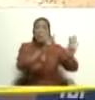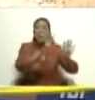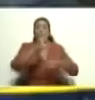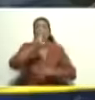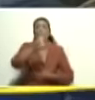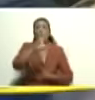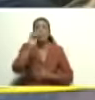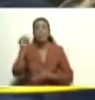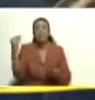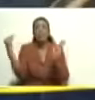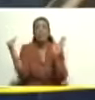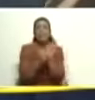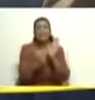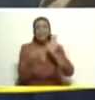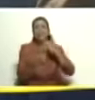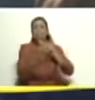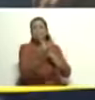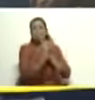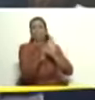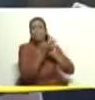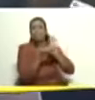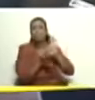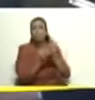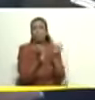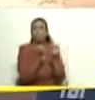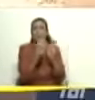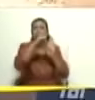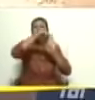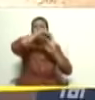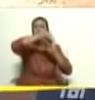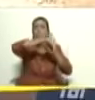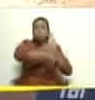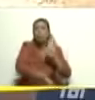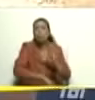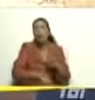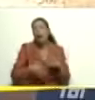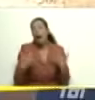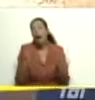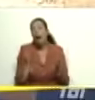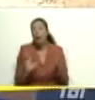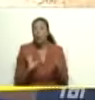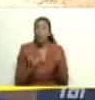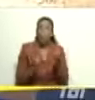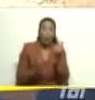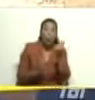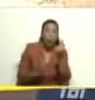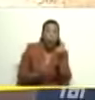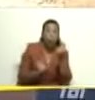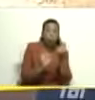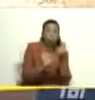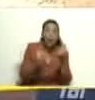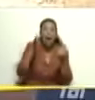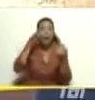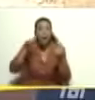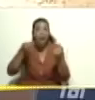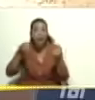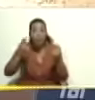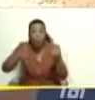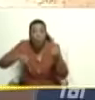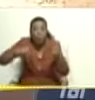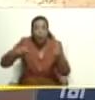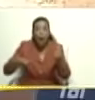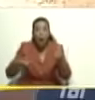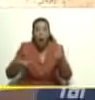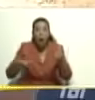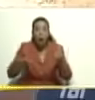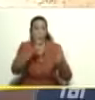930 sanciones criminales sobre nuestra economía, que es juntar lo económico, real y nuevo,